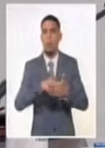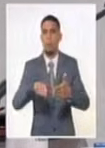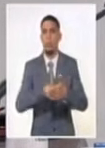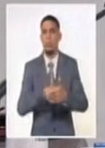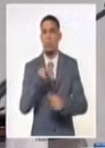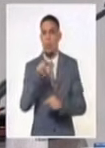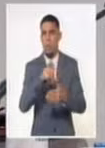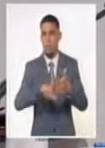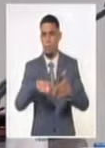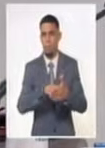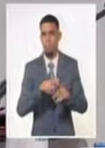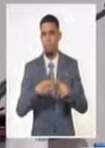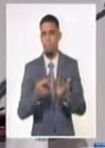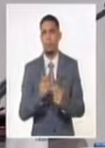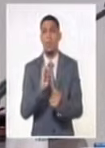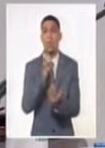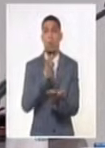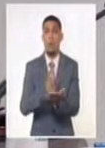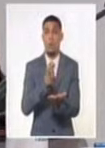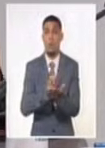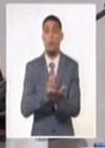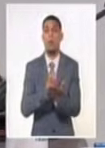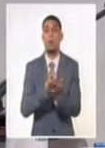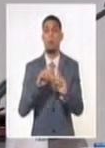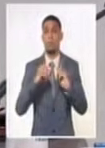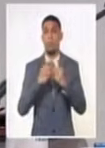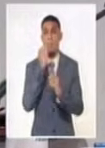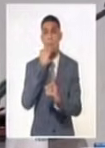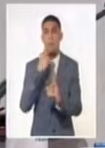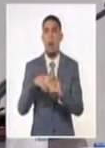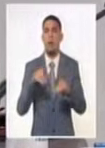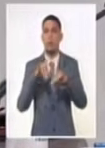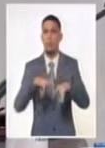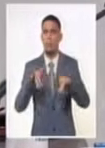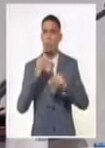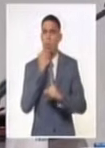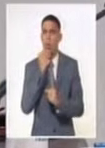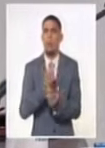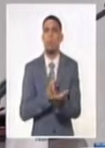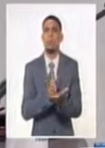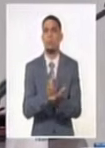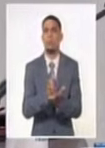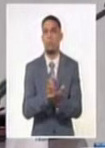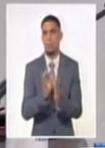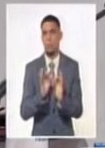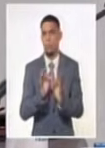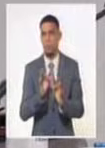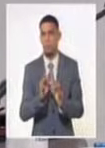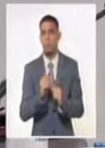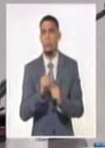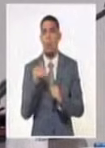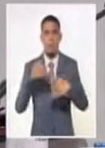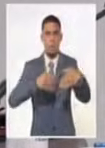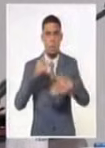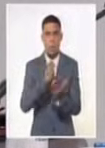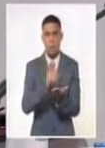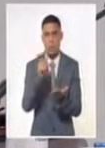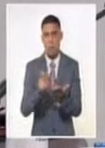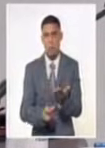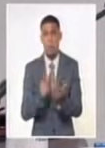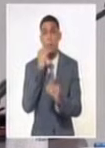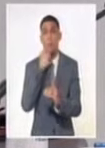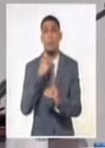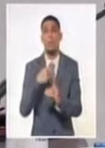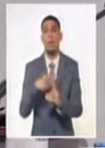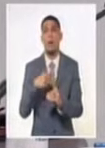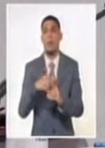la educación y la educación superior cubana pudieran enfrentar el desafío de la reducción evidente de